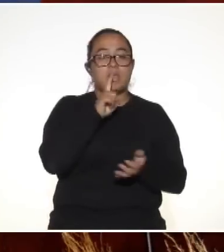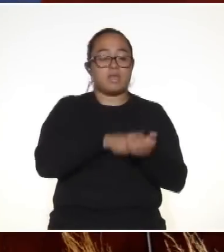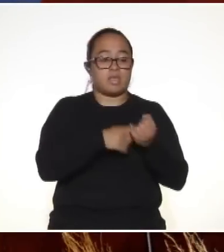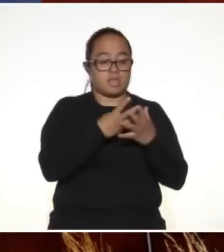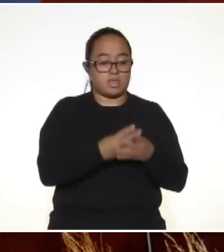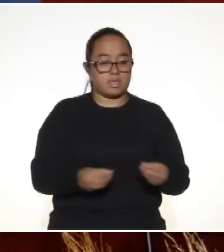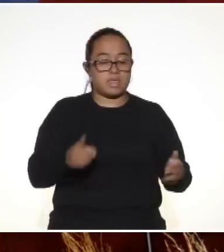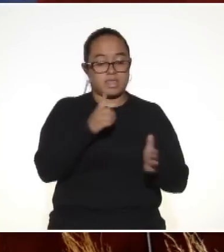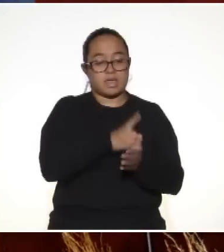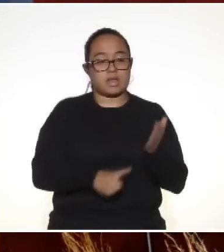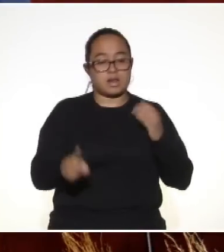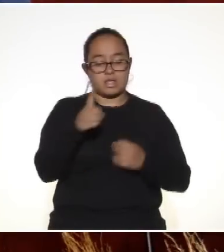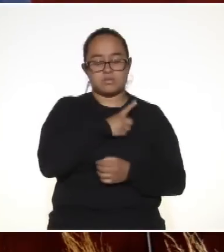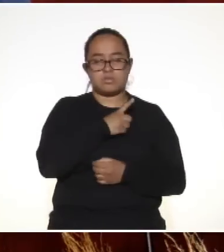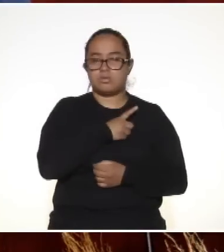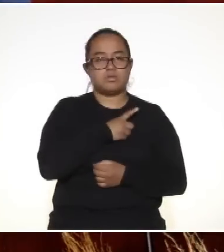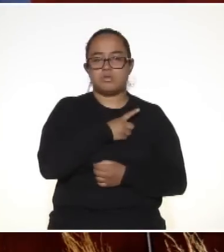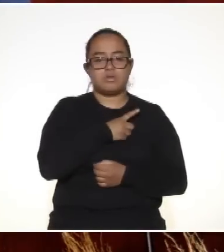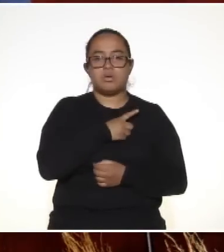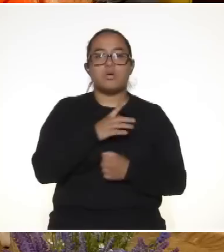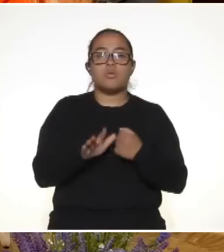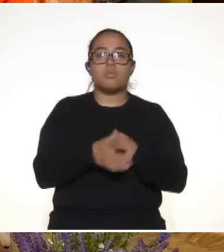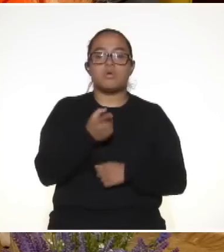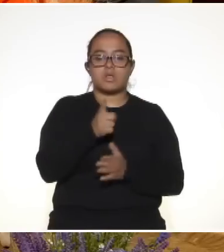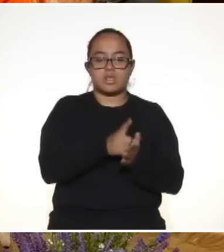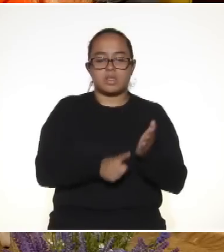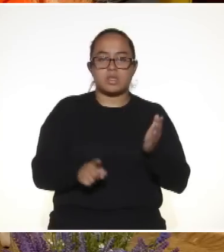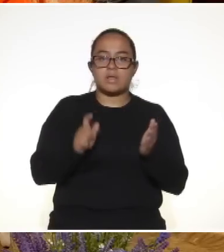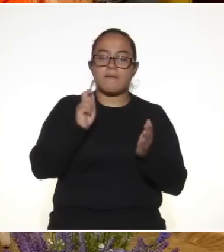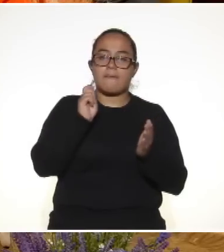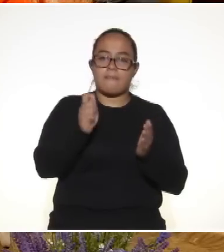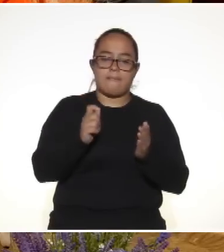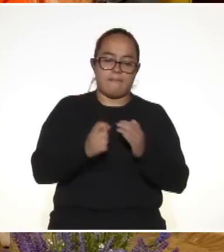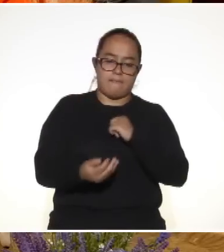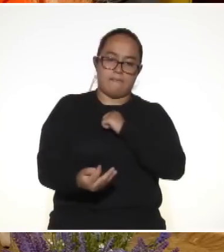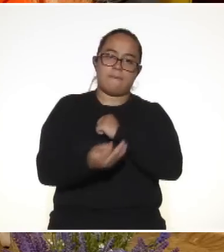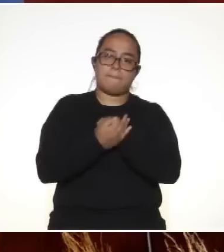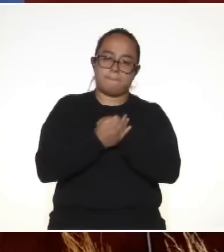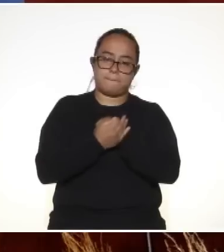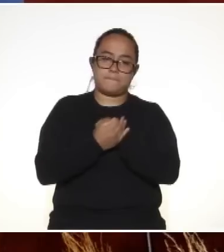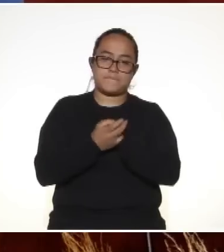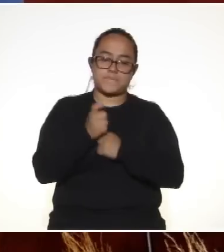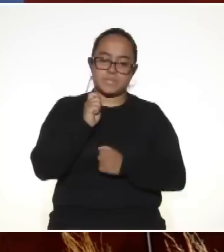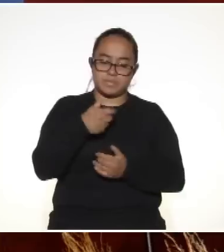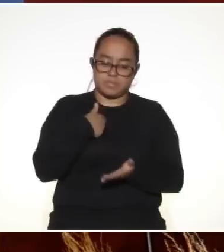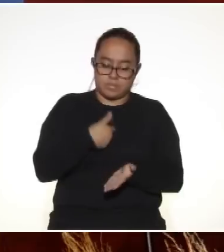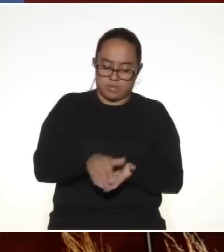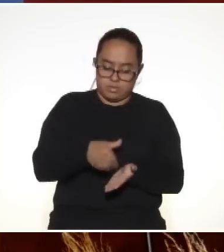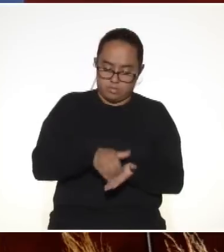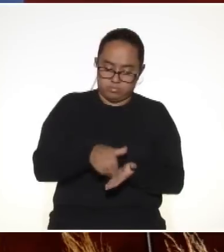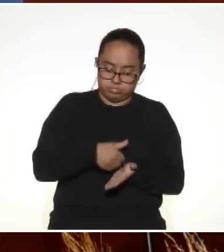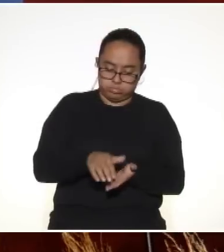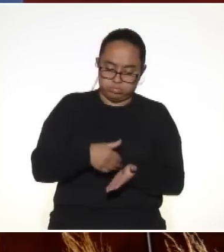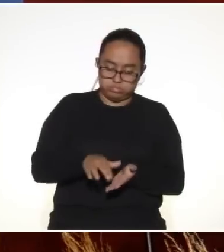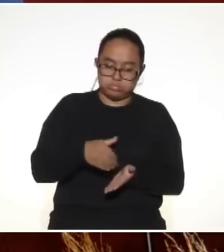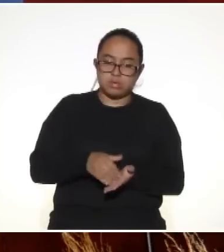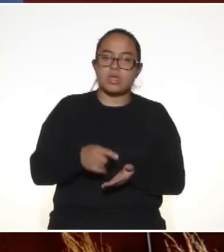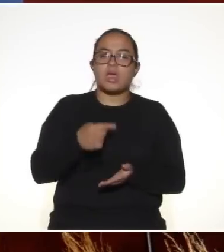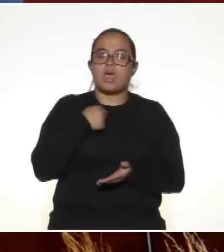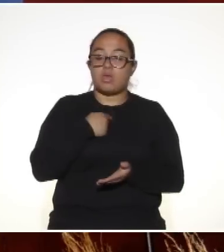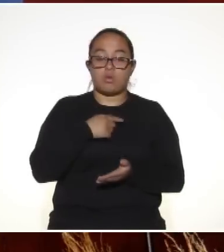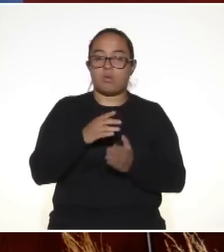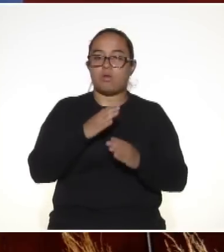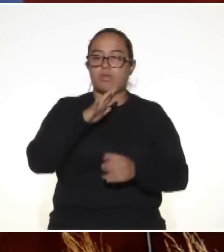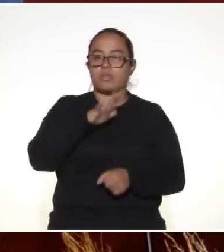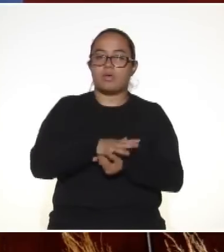la diarrea por magia. Porque si algo está, la diarrea a lo mejor también es un mecanismo de defensa. La diarrea y el estás vómito. sacando algo que quieres sacar y a lo mejor lo estás dejando